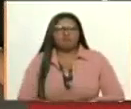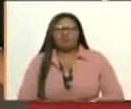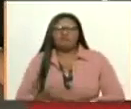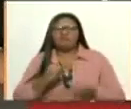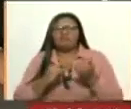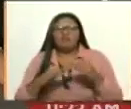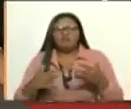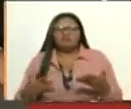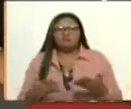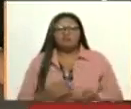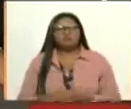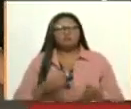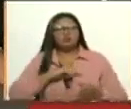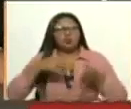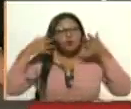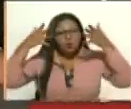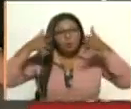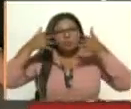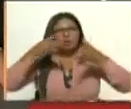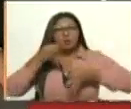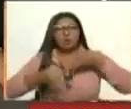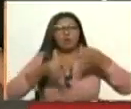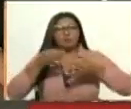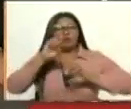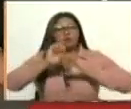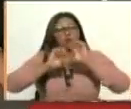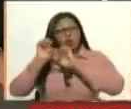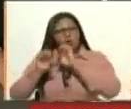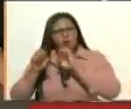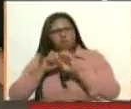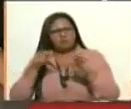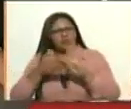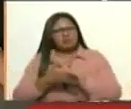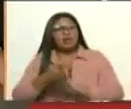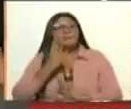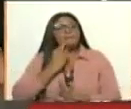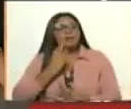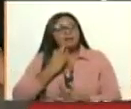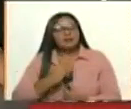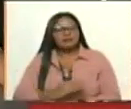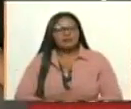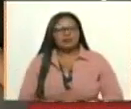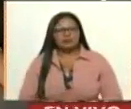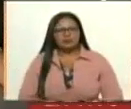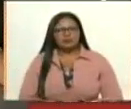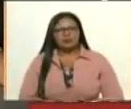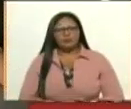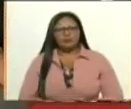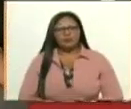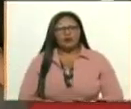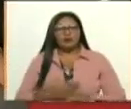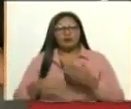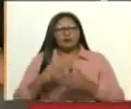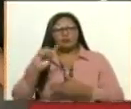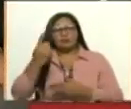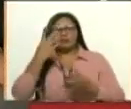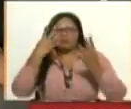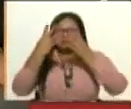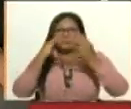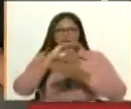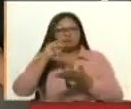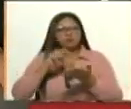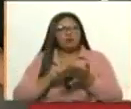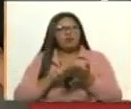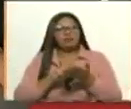Finalmente, recomendamos como jurado evaluador que esta experiencia del primer Festival Nacional